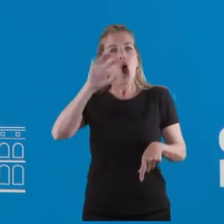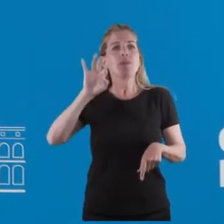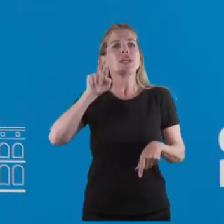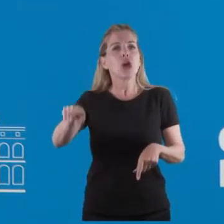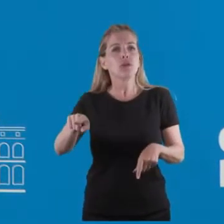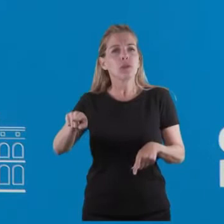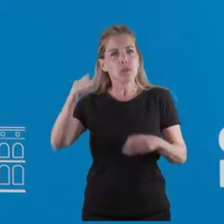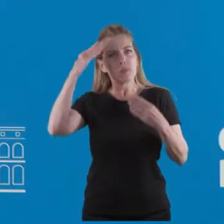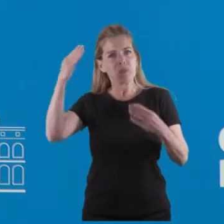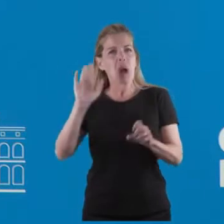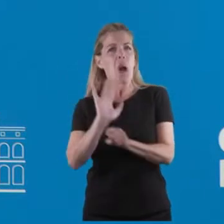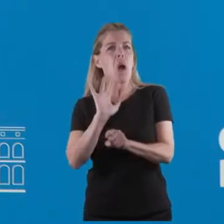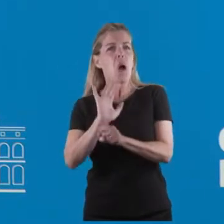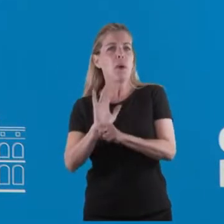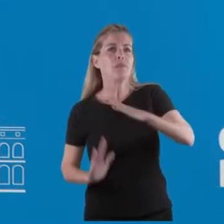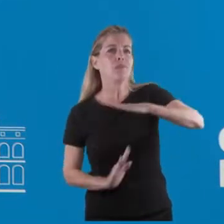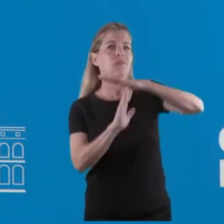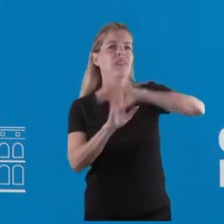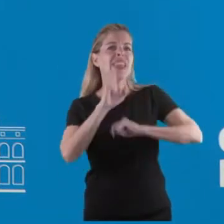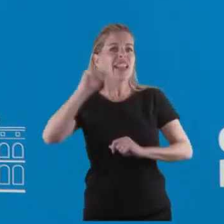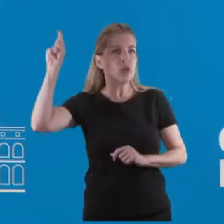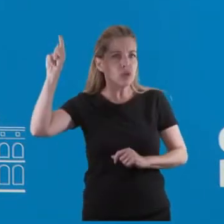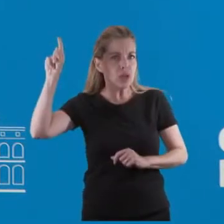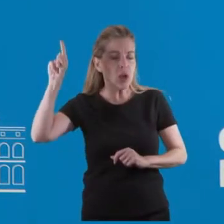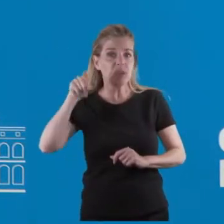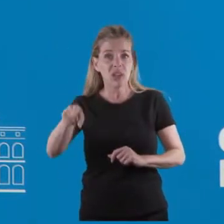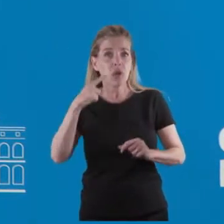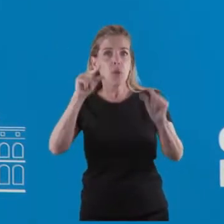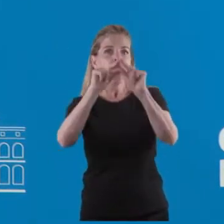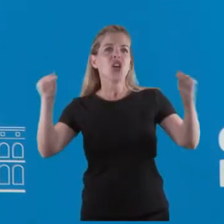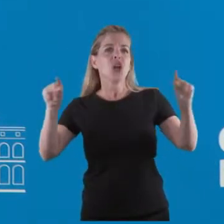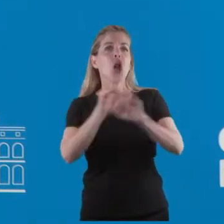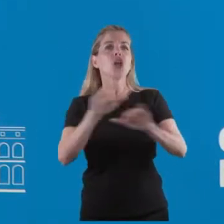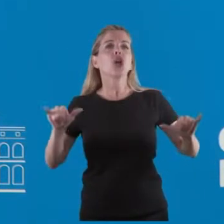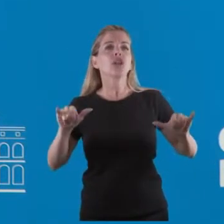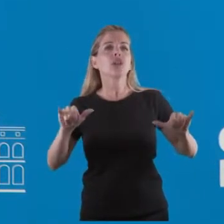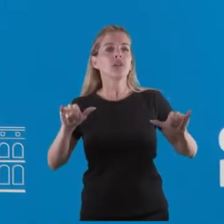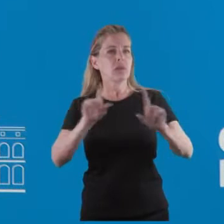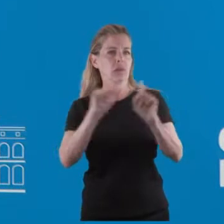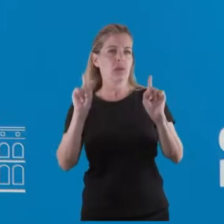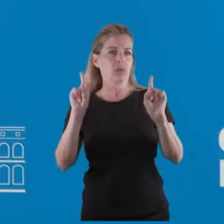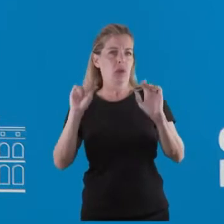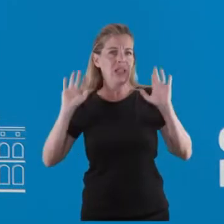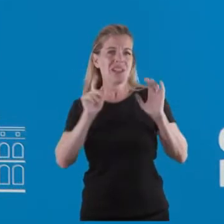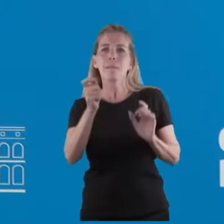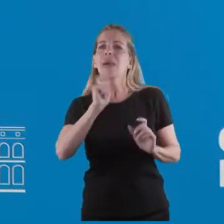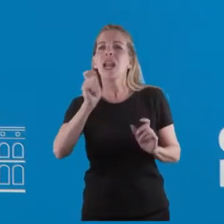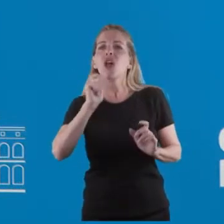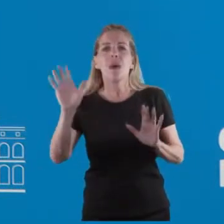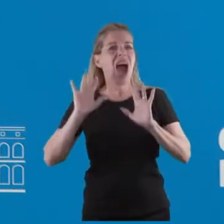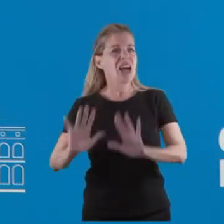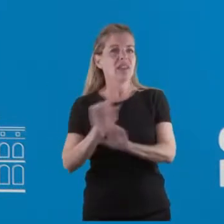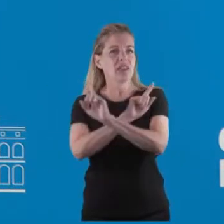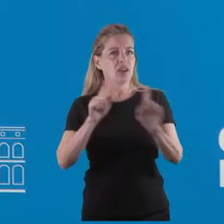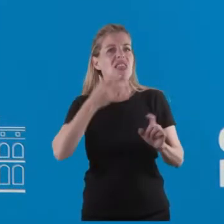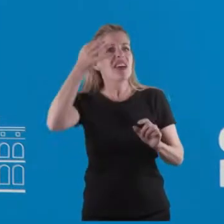departamento de estado de los eeuu y que esto sea la tapa de un diario es toda una novedad para el ejercicio del periodismo la verdad es que